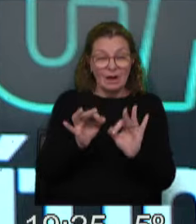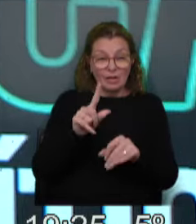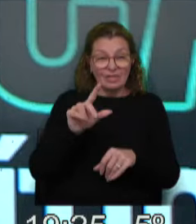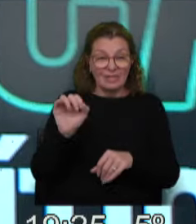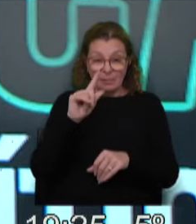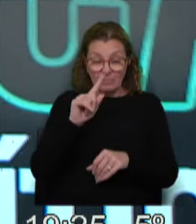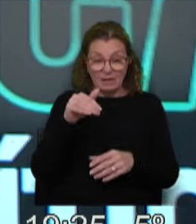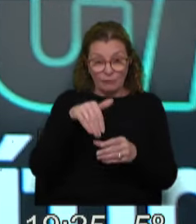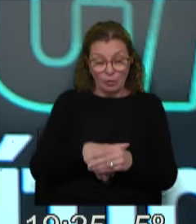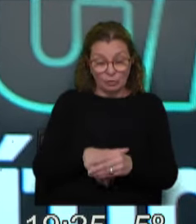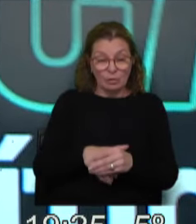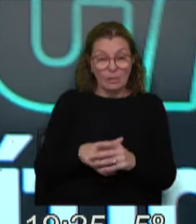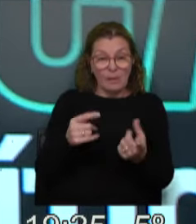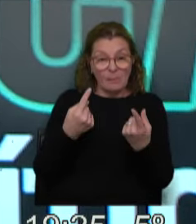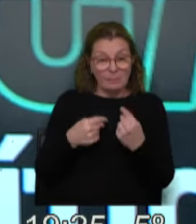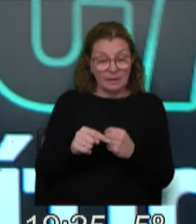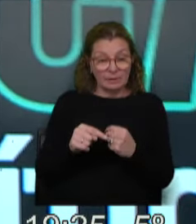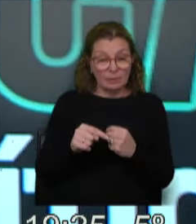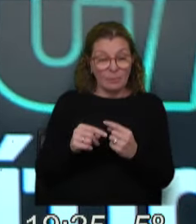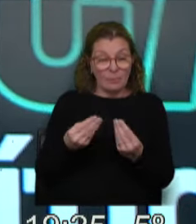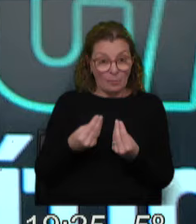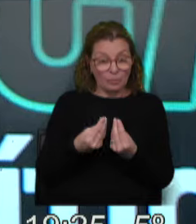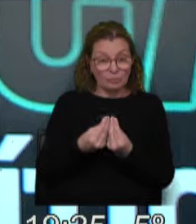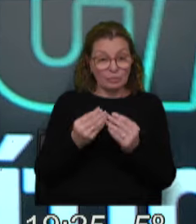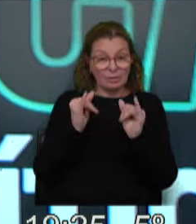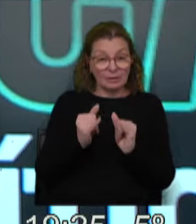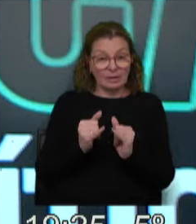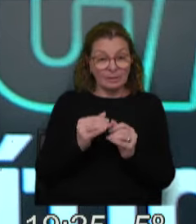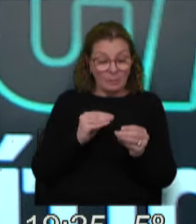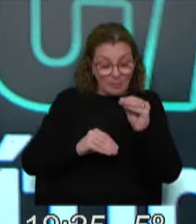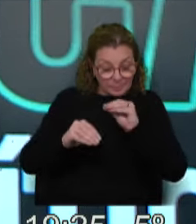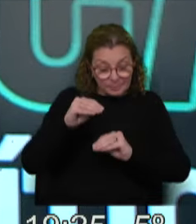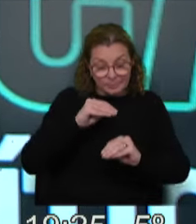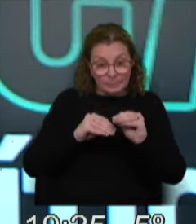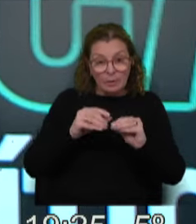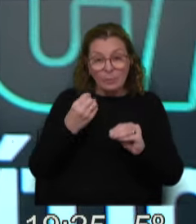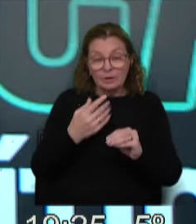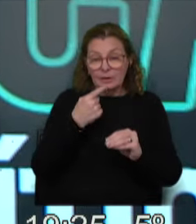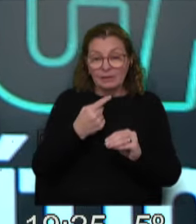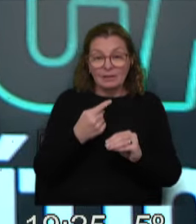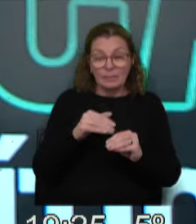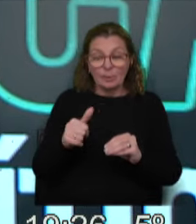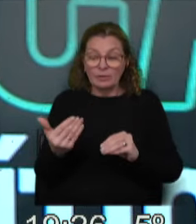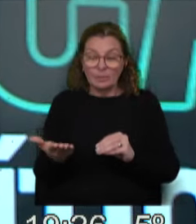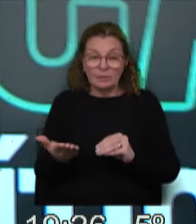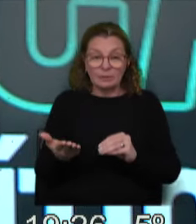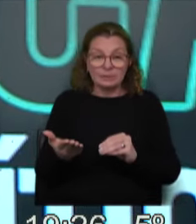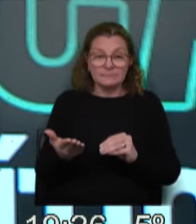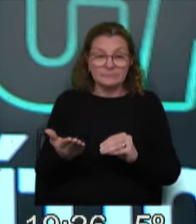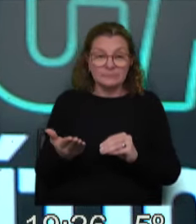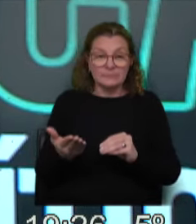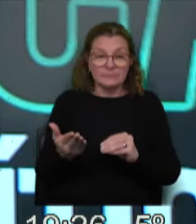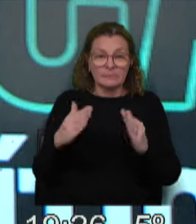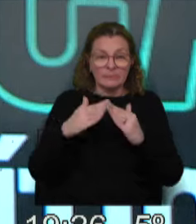lograron marcar que la mayoría estaban como reconfigurando también no decir bueno progresistas por un lado e